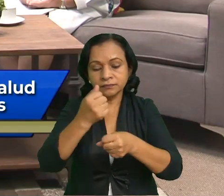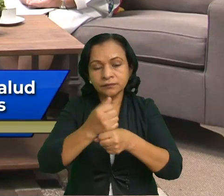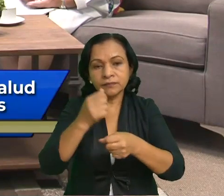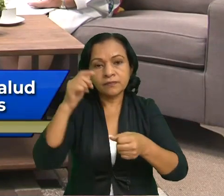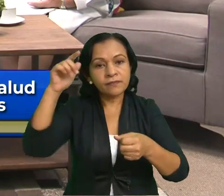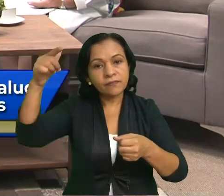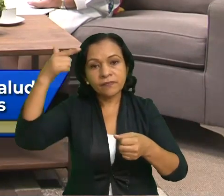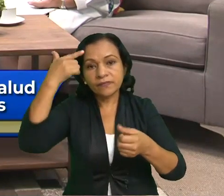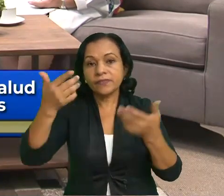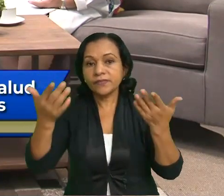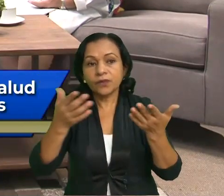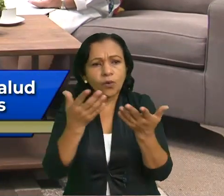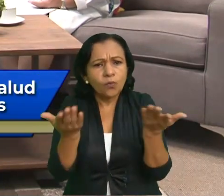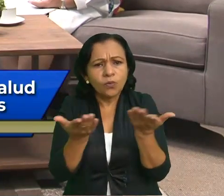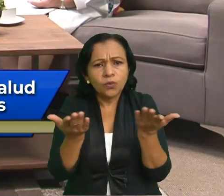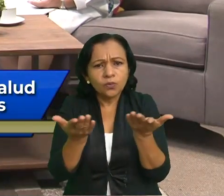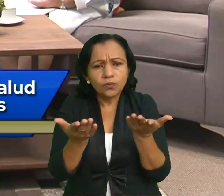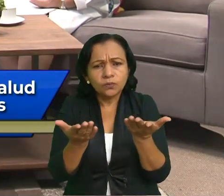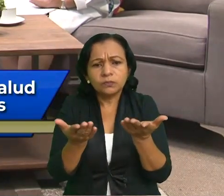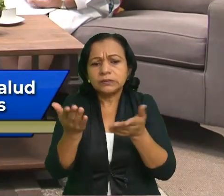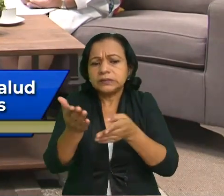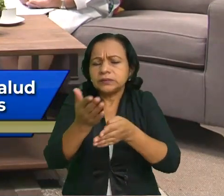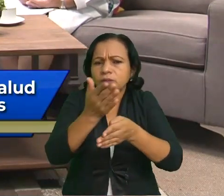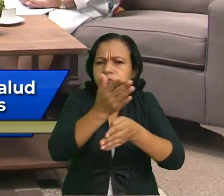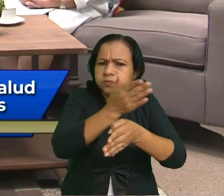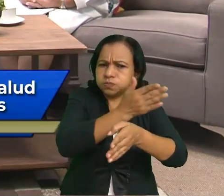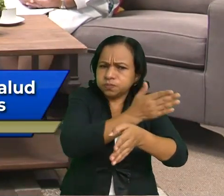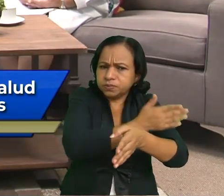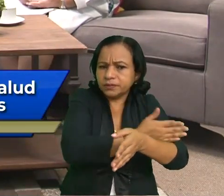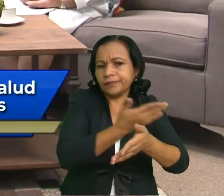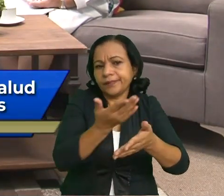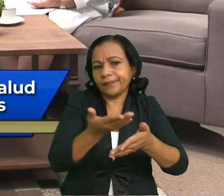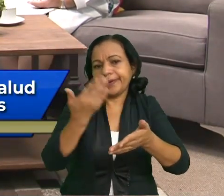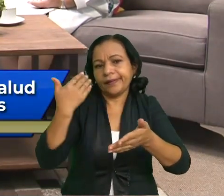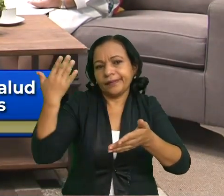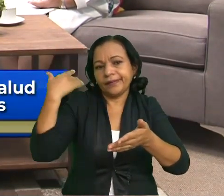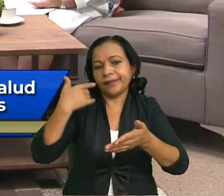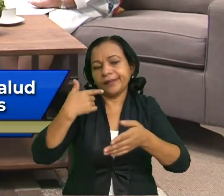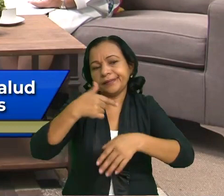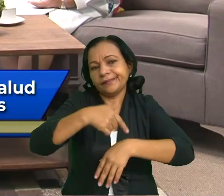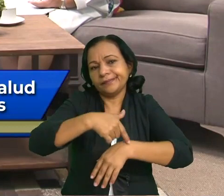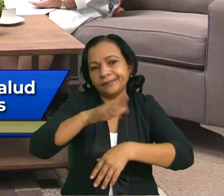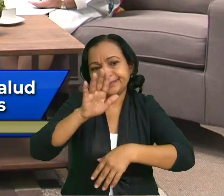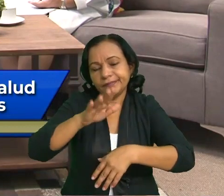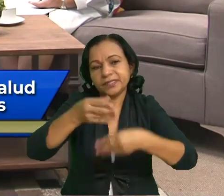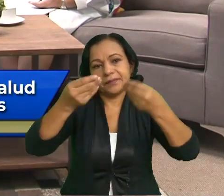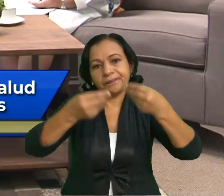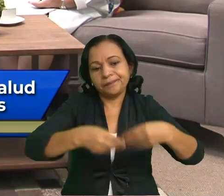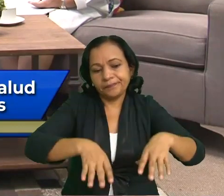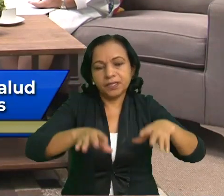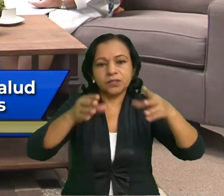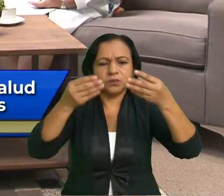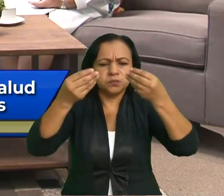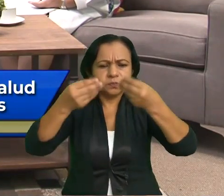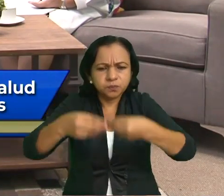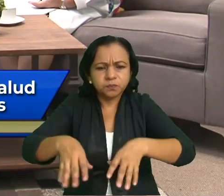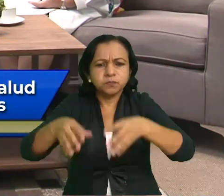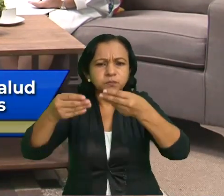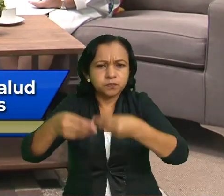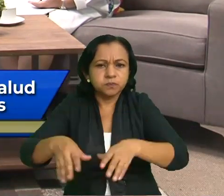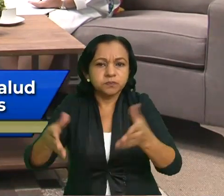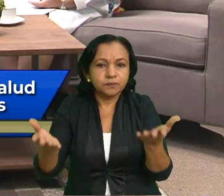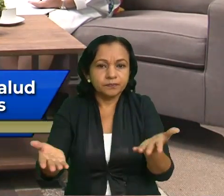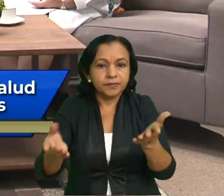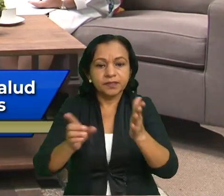gobierno realmente fueron como retrocediendo no porque hubo una etapa importante donde se se